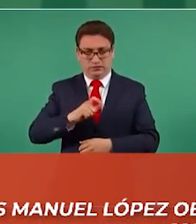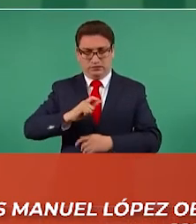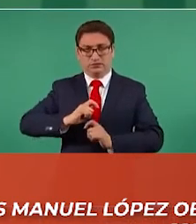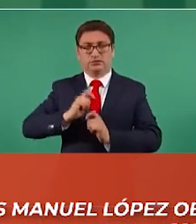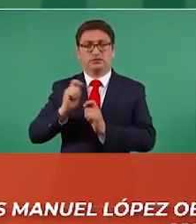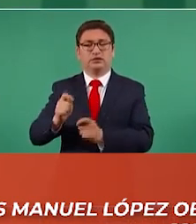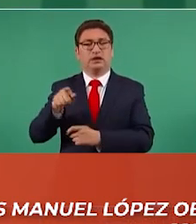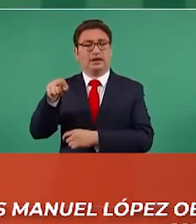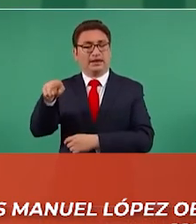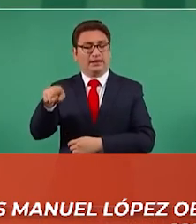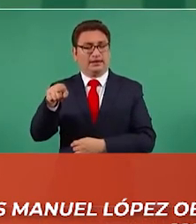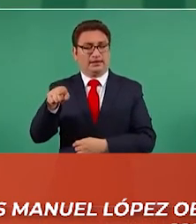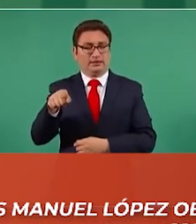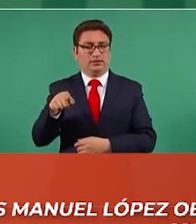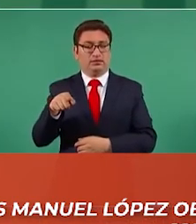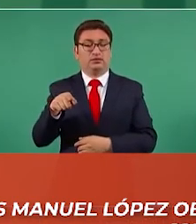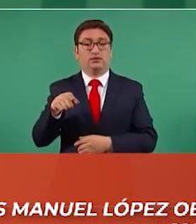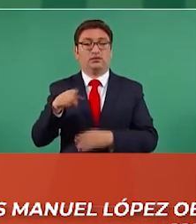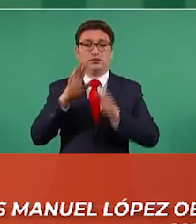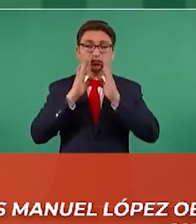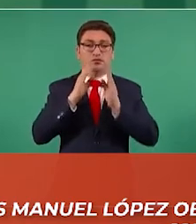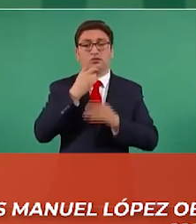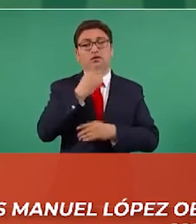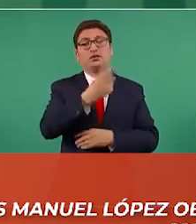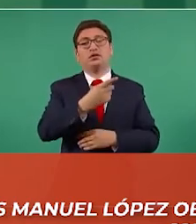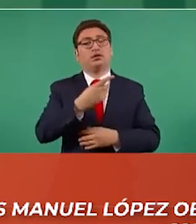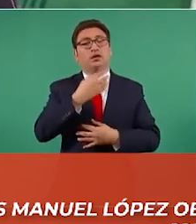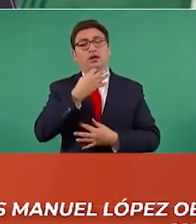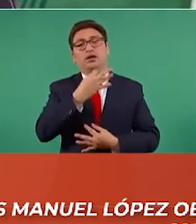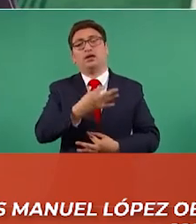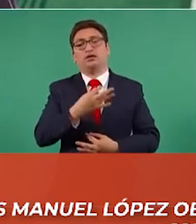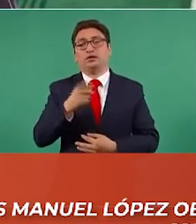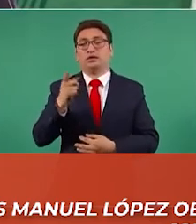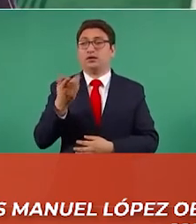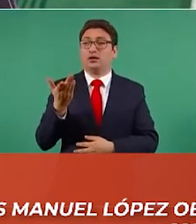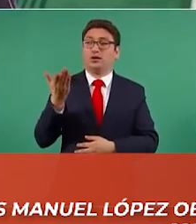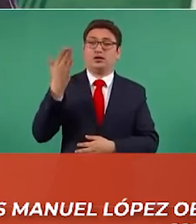declarando de que por órdenes superiores,